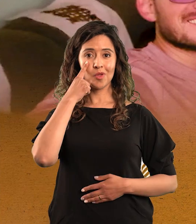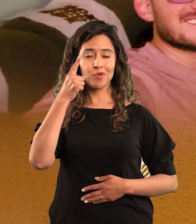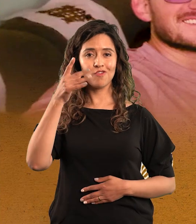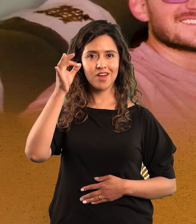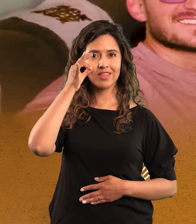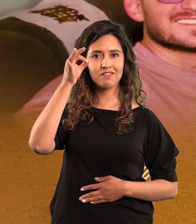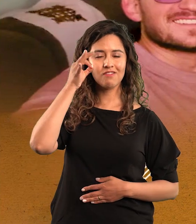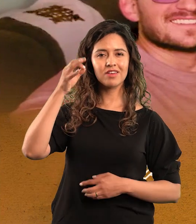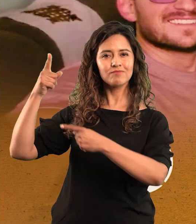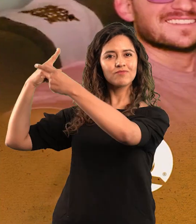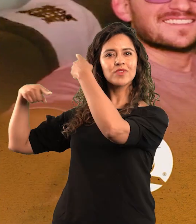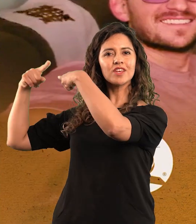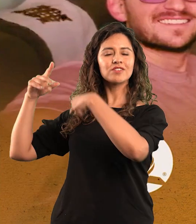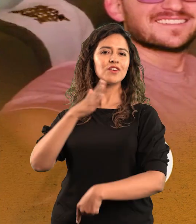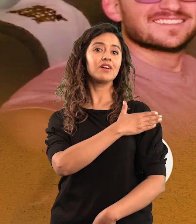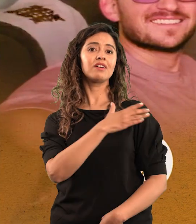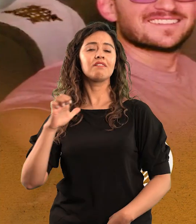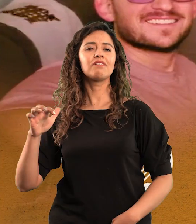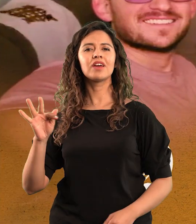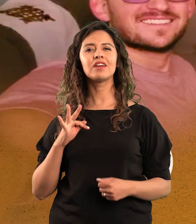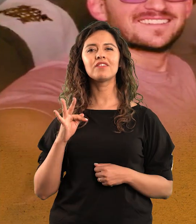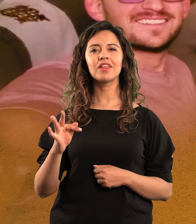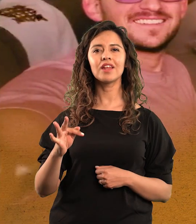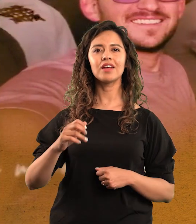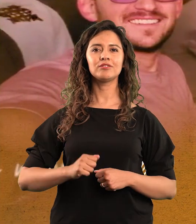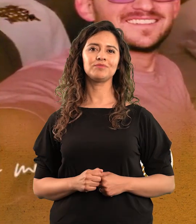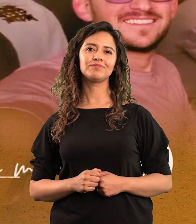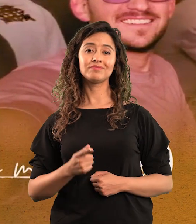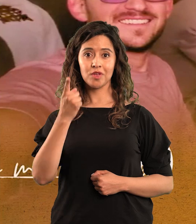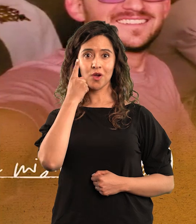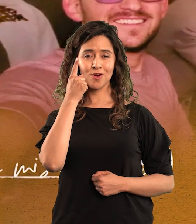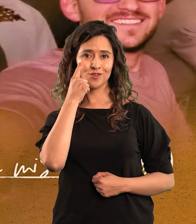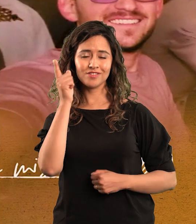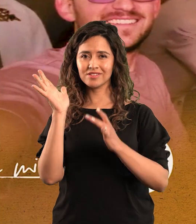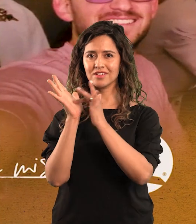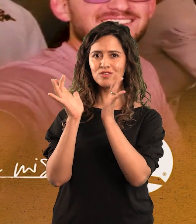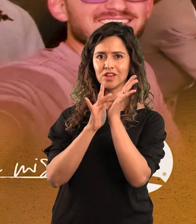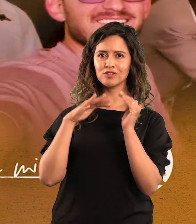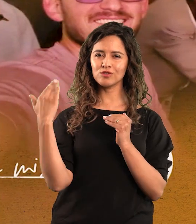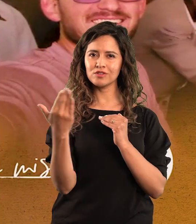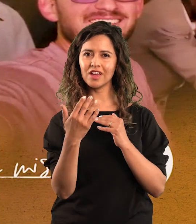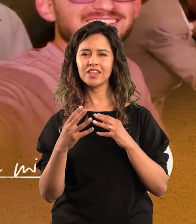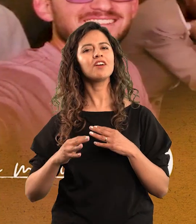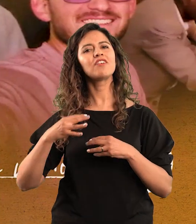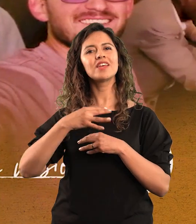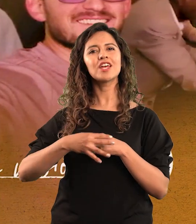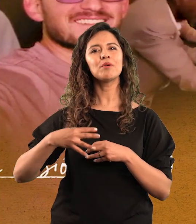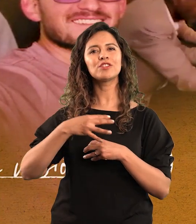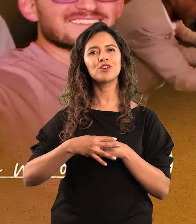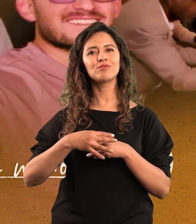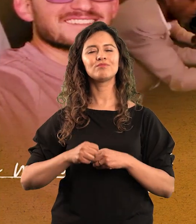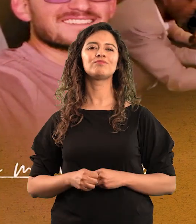Probad y ved, historias de fe y fidelidad. Conociendo a Jesús a través de la misión.